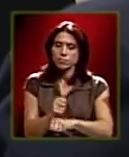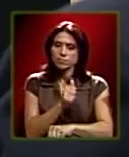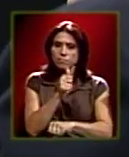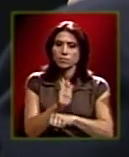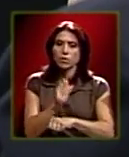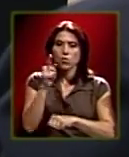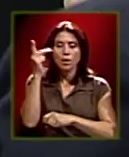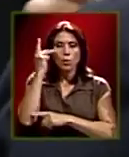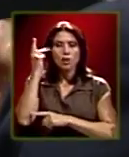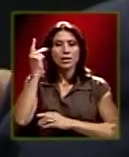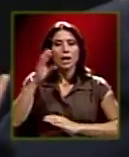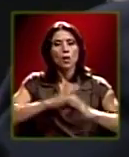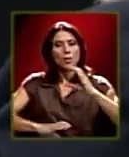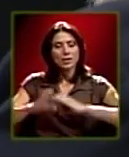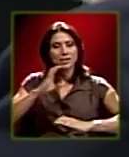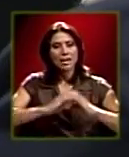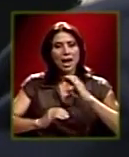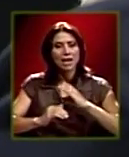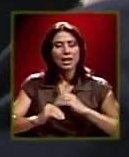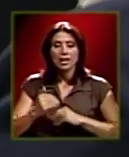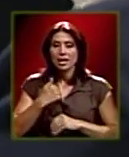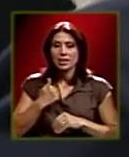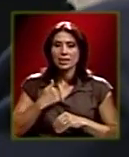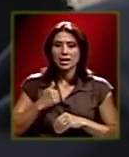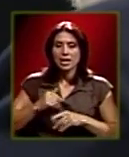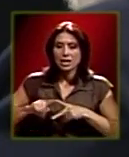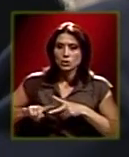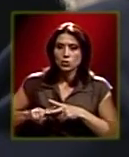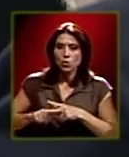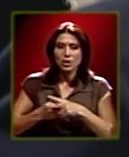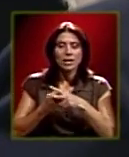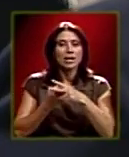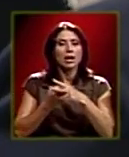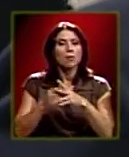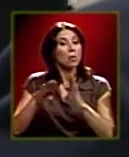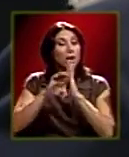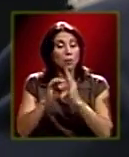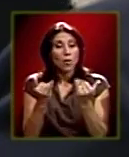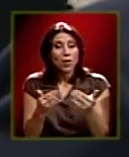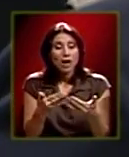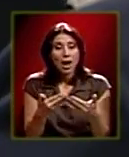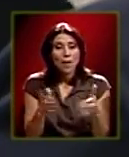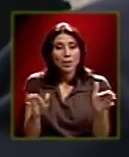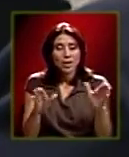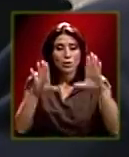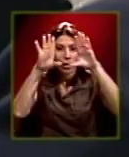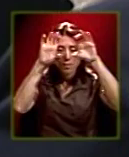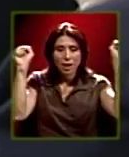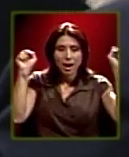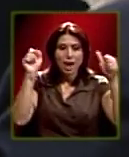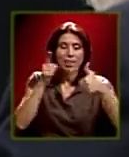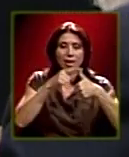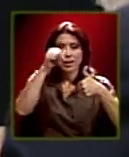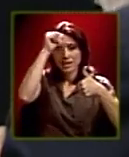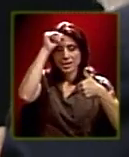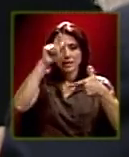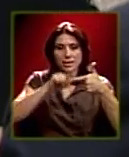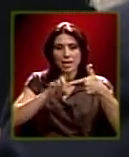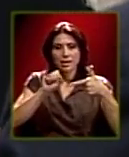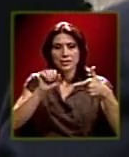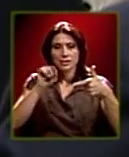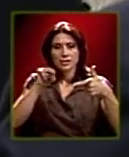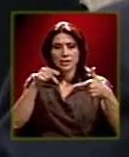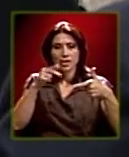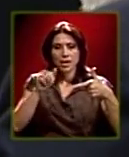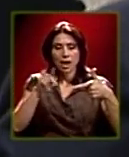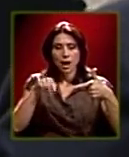política comercial que tiene su origen digamos, estamos abriendo embajada en Singapur, en India, ya